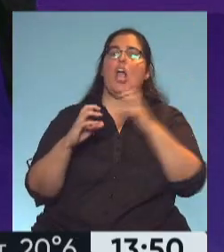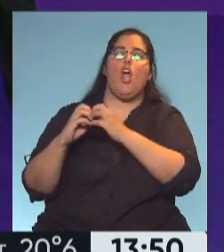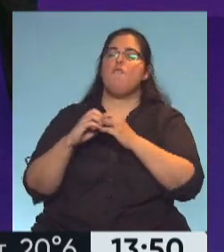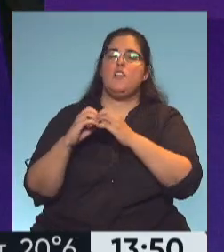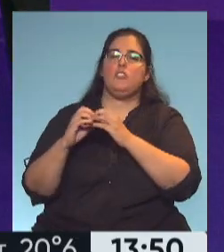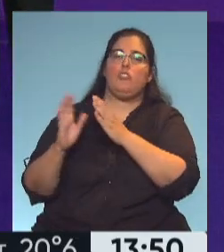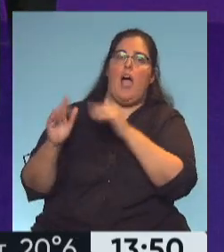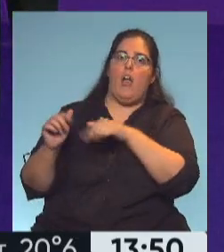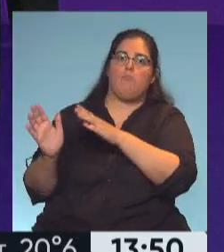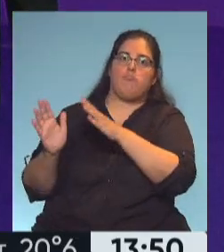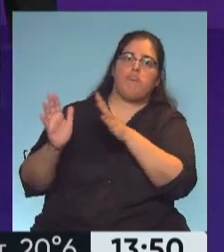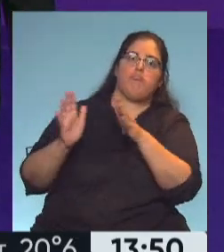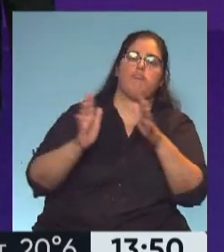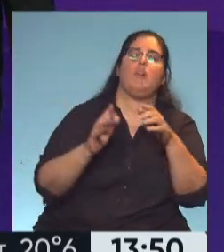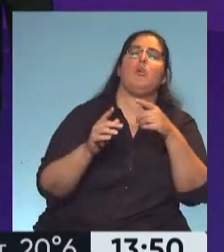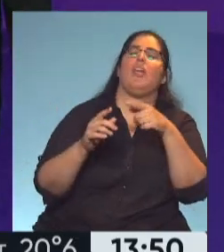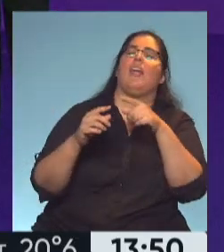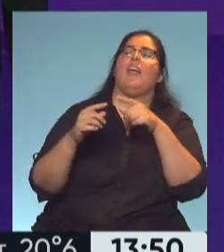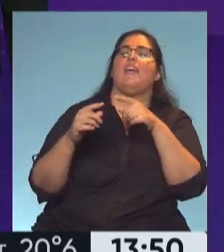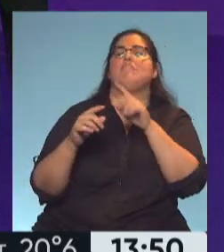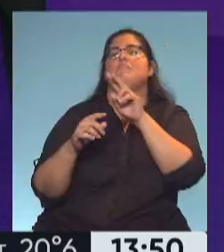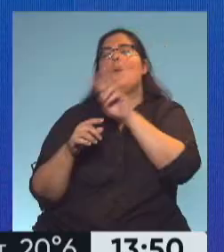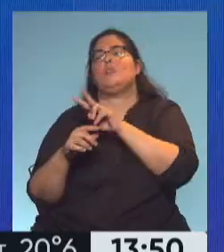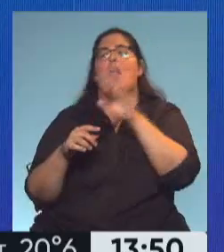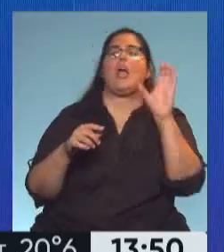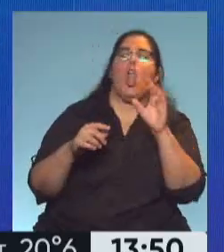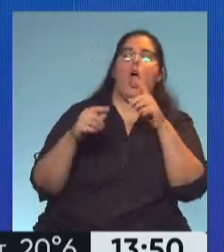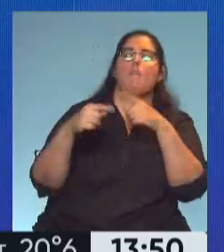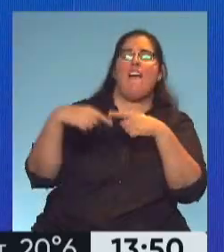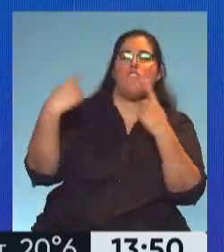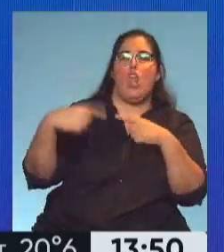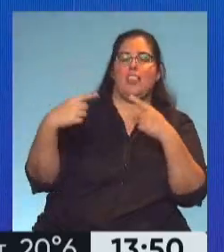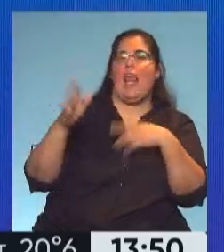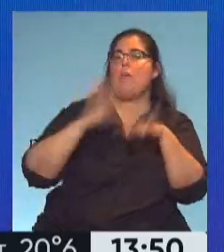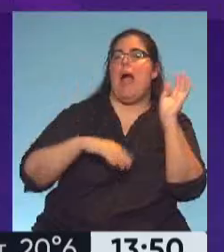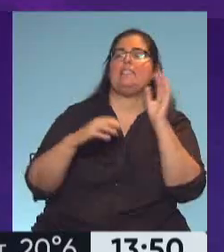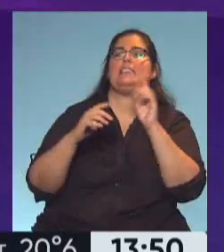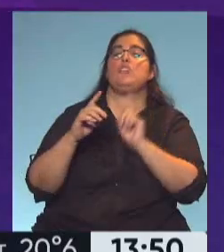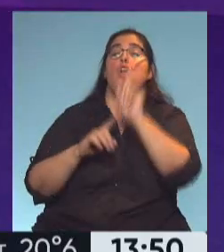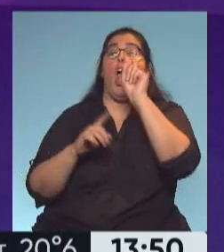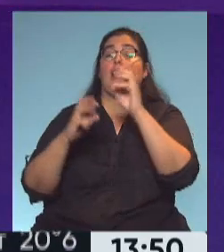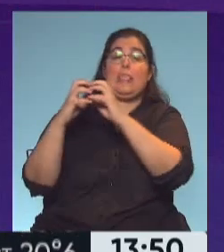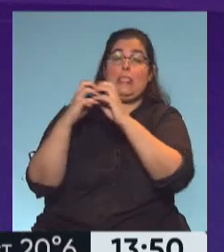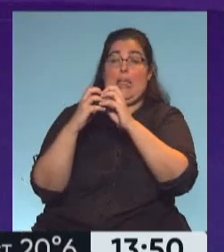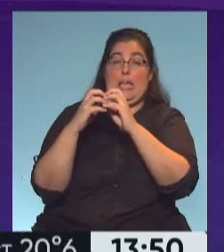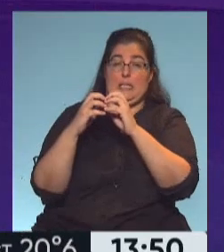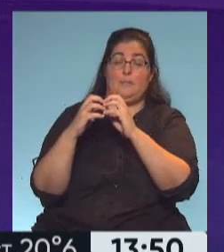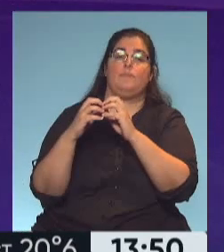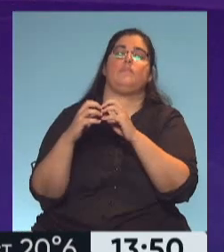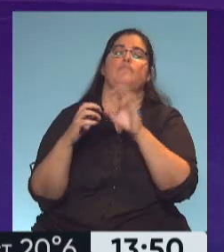porque en general el conflicto fronterizo entre Colombia y Venezuela estaba situado un poco al norte de ahora. Estamos viendo